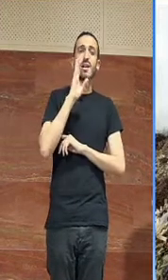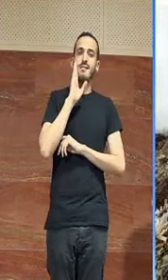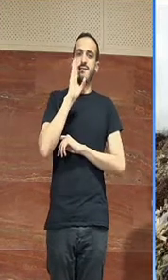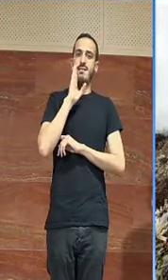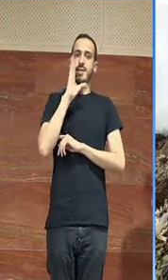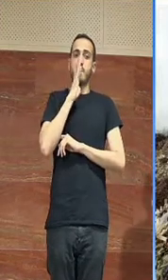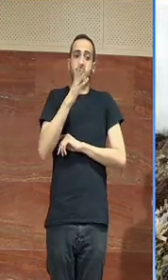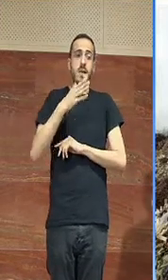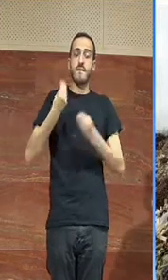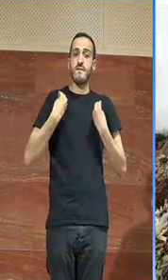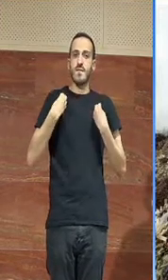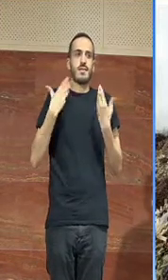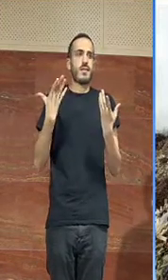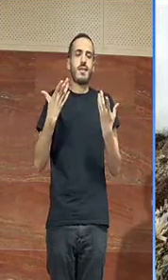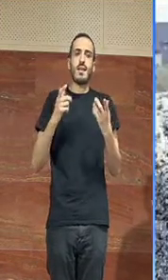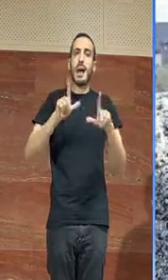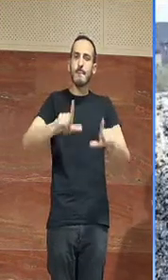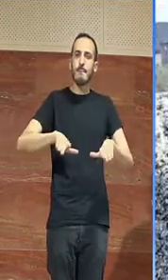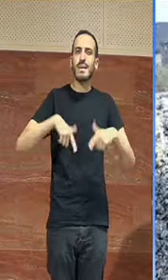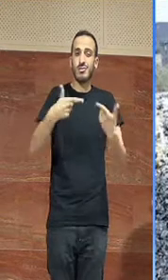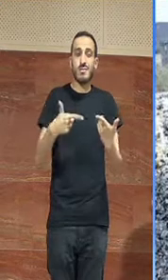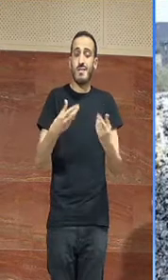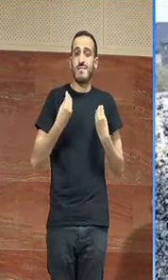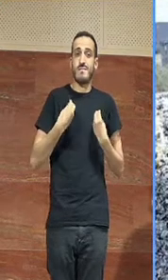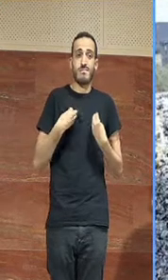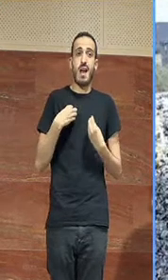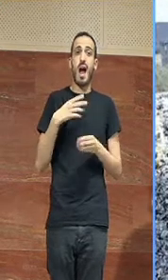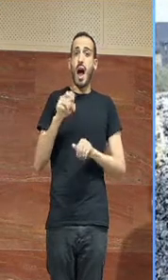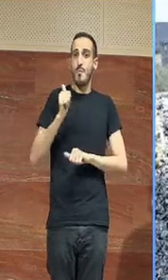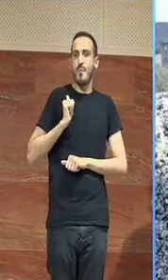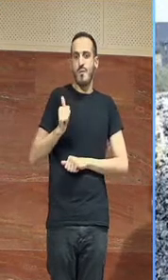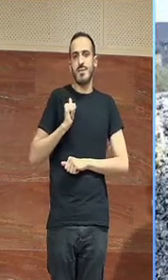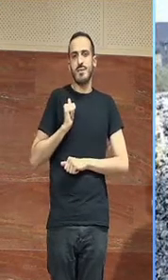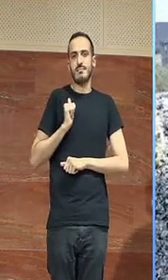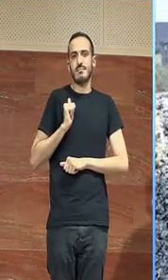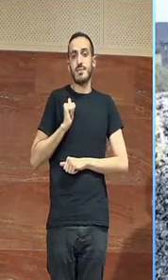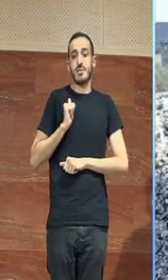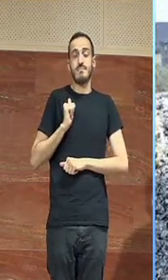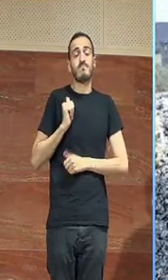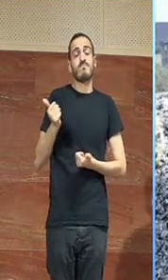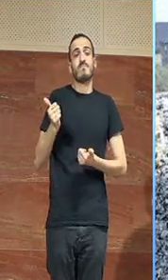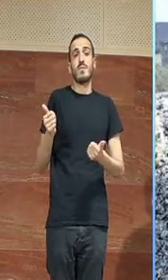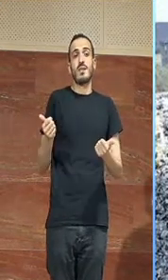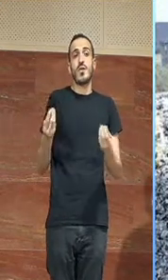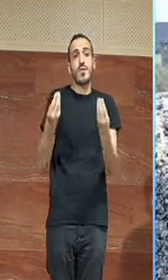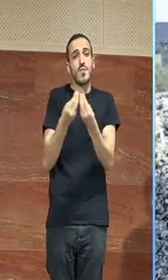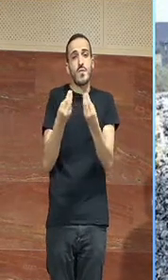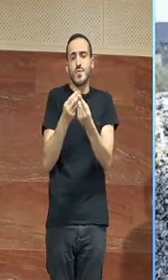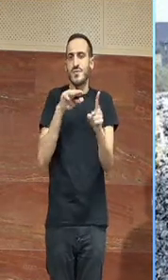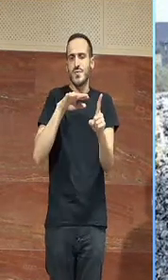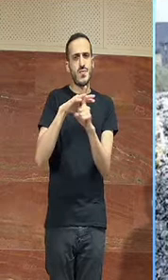y esa es su forma económica y que no se lo quiten. Personas que conviven con ese tipo de situaciones.